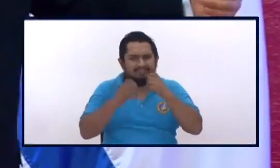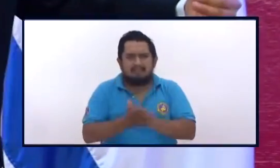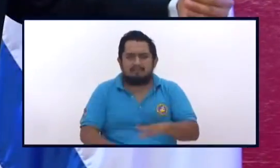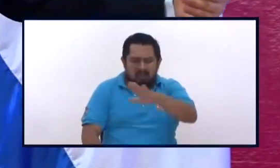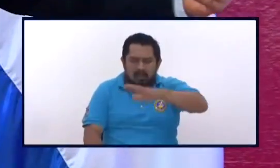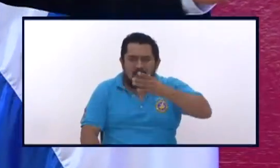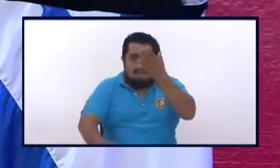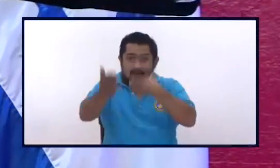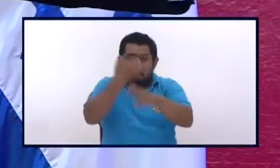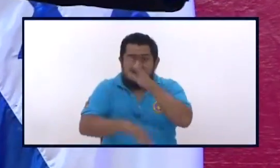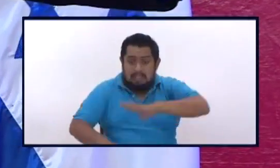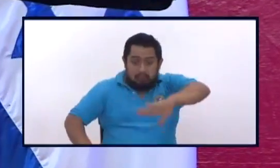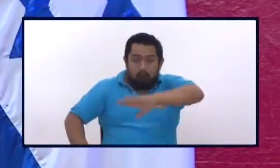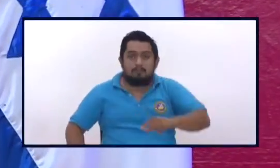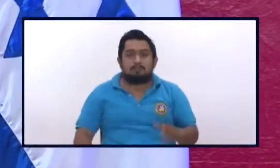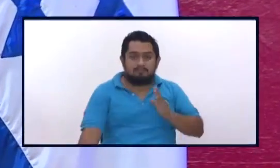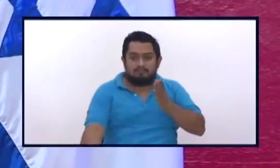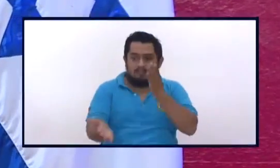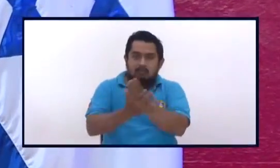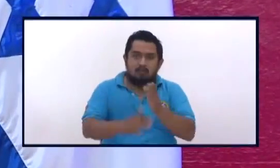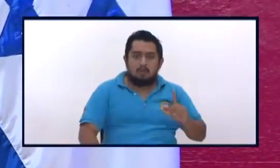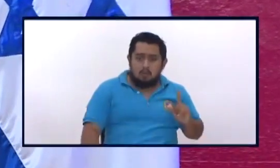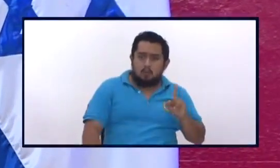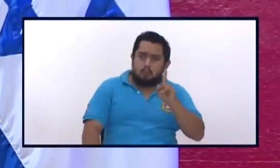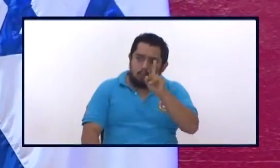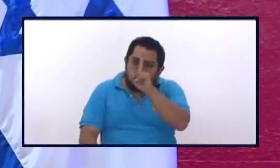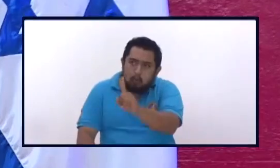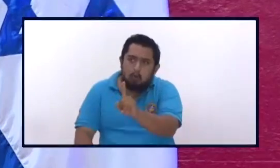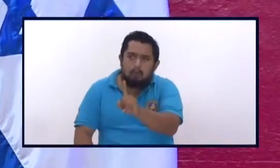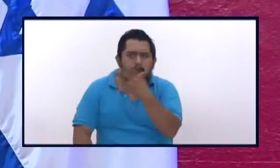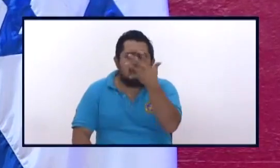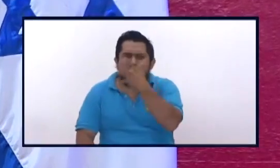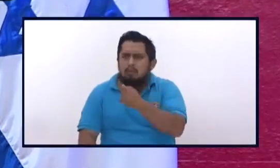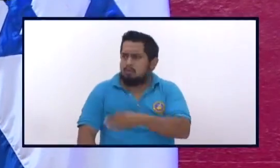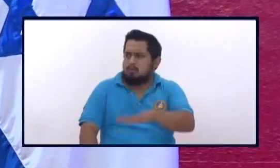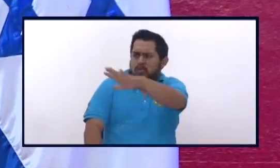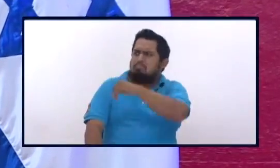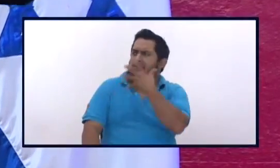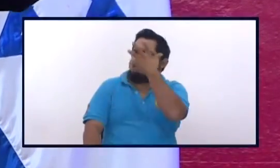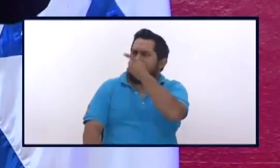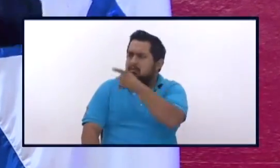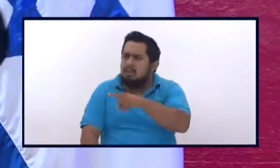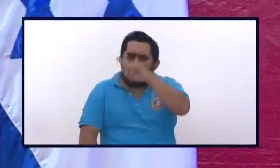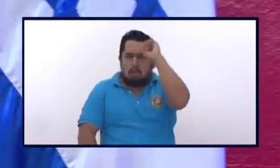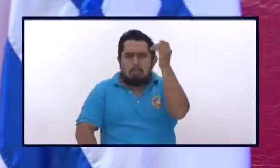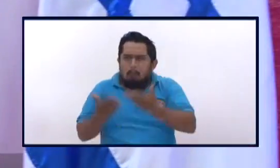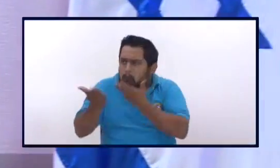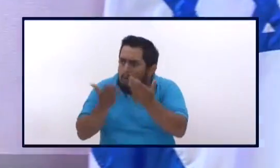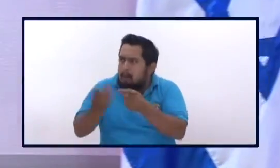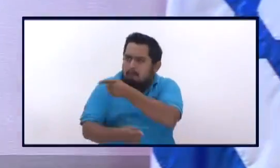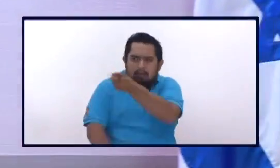city y decía subsidiando en construcción bonito como lo tiene me encanta la gente trabajando y todo